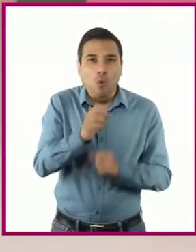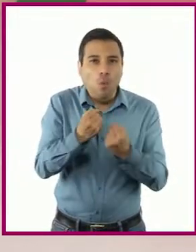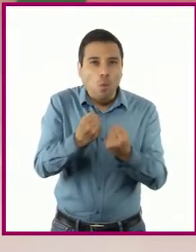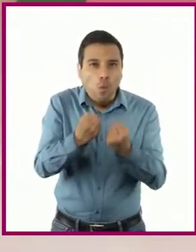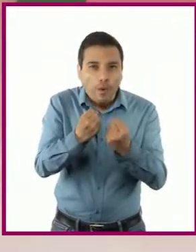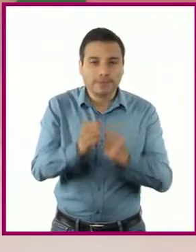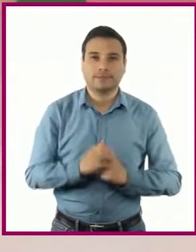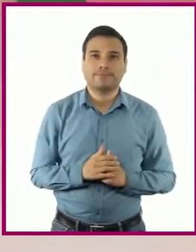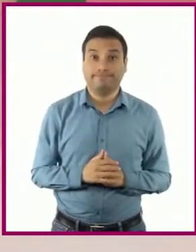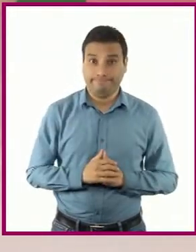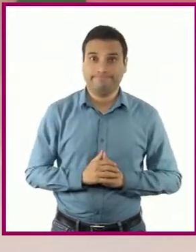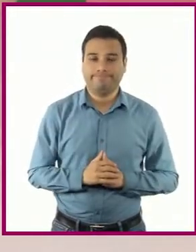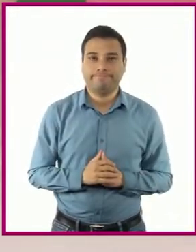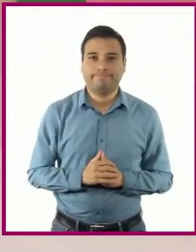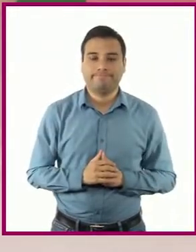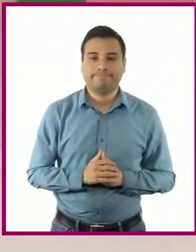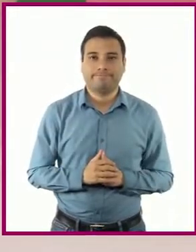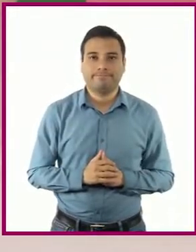palabra.